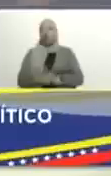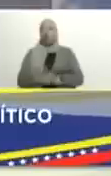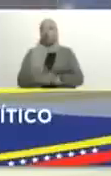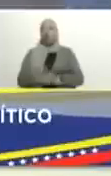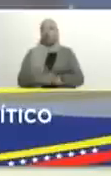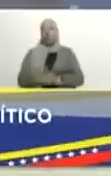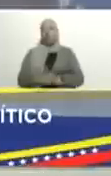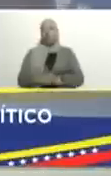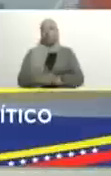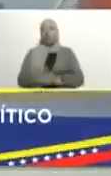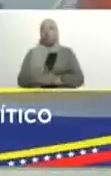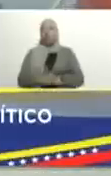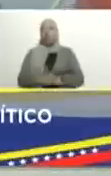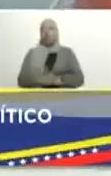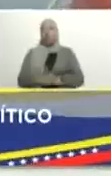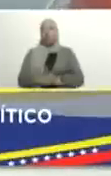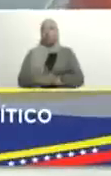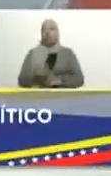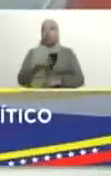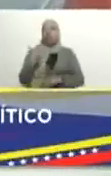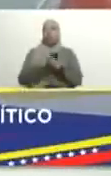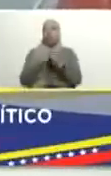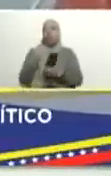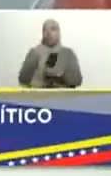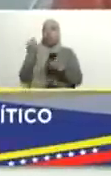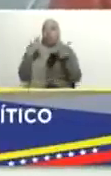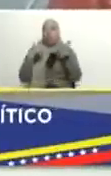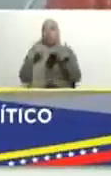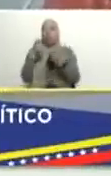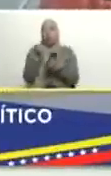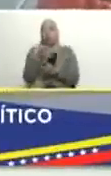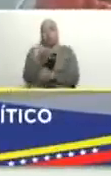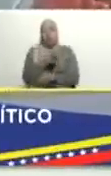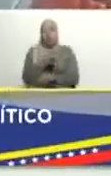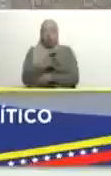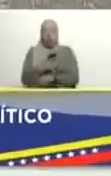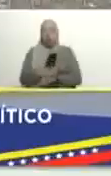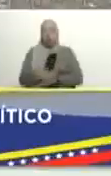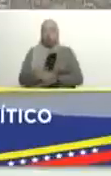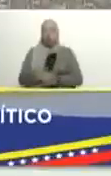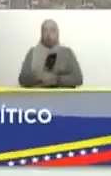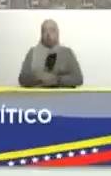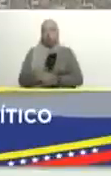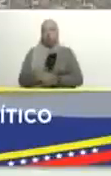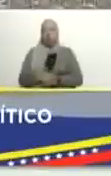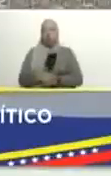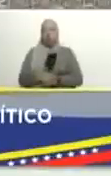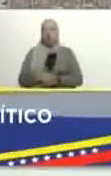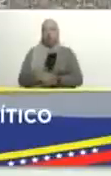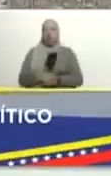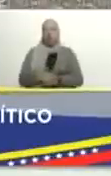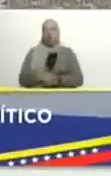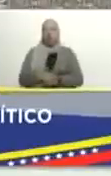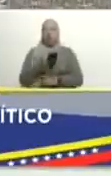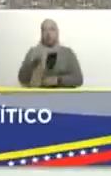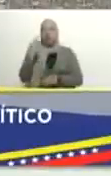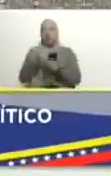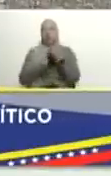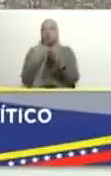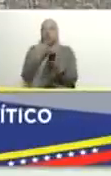Y montamos en el carro al comandante Chávez con grandes dolores. Y de ahí se empezó a abrir